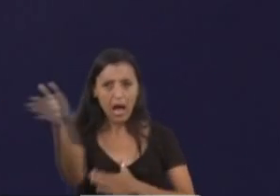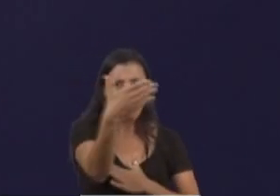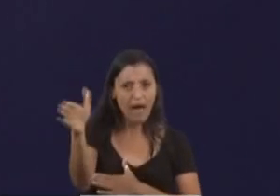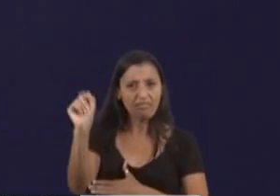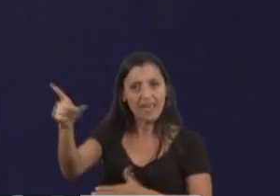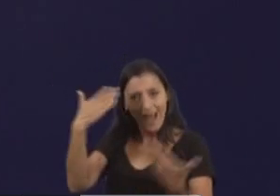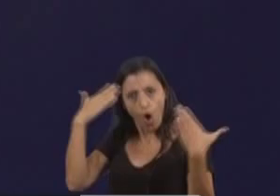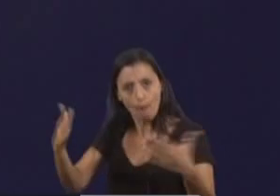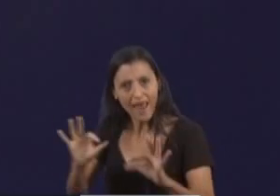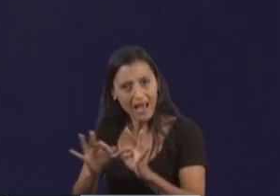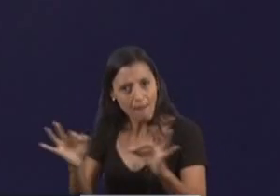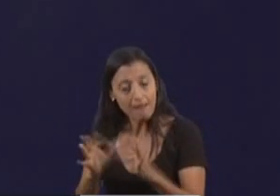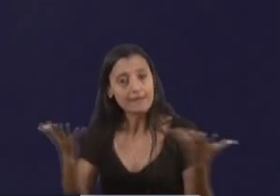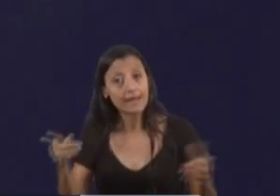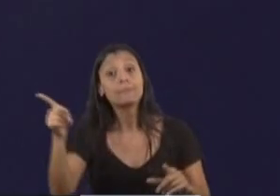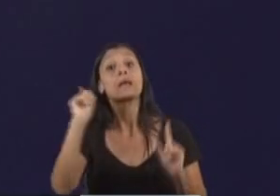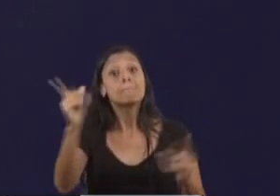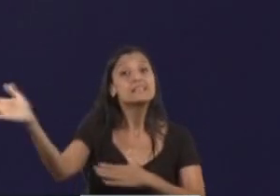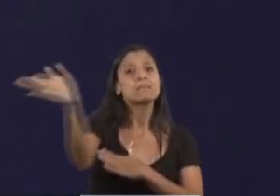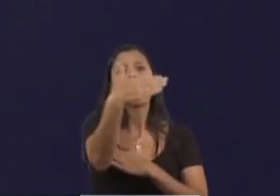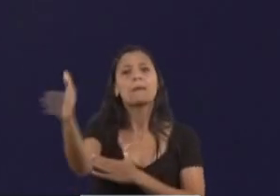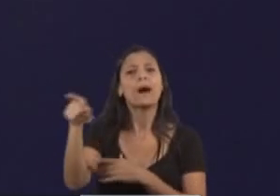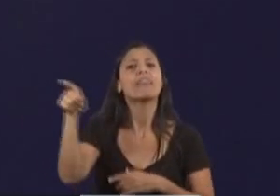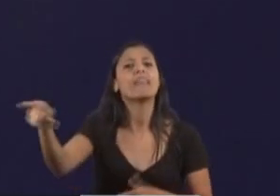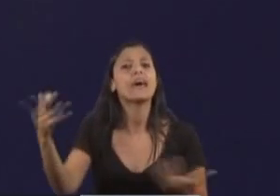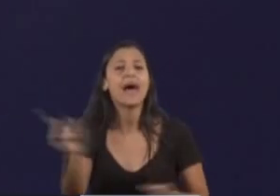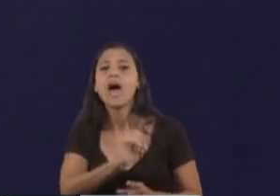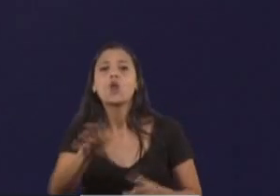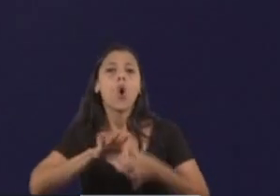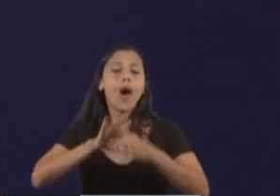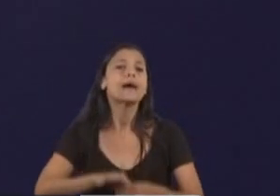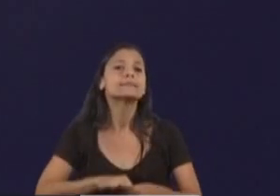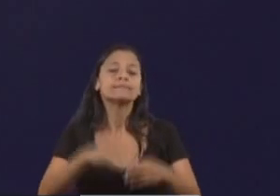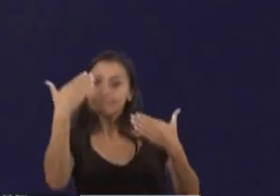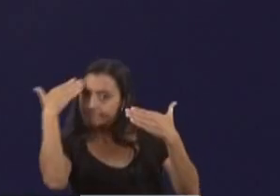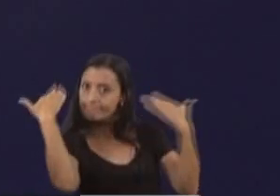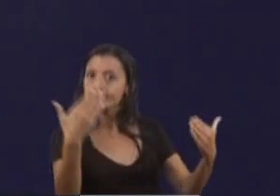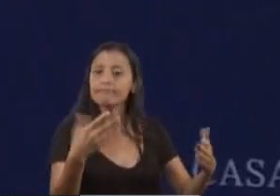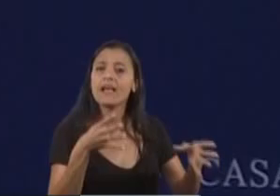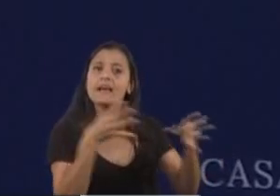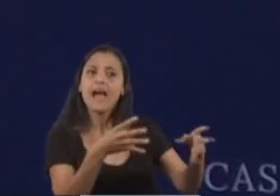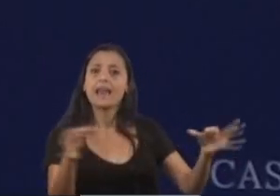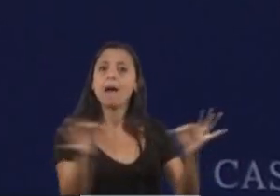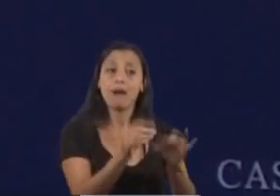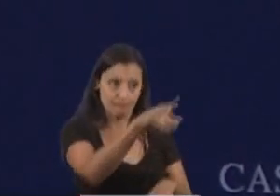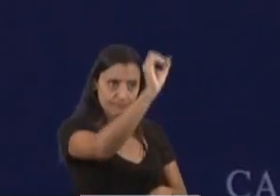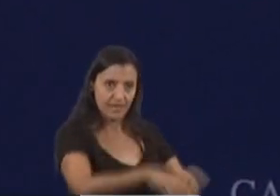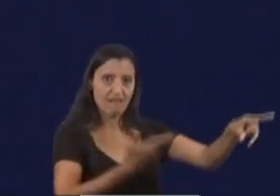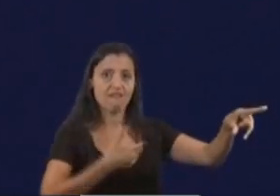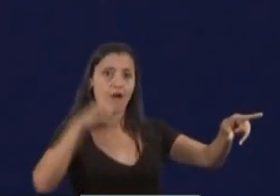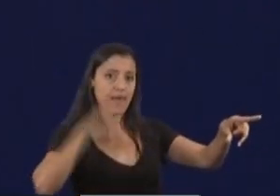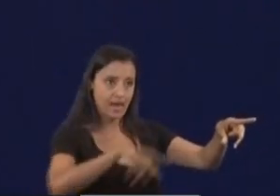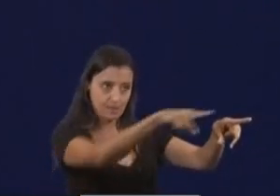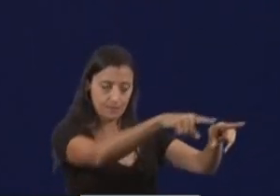Bueno, esta bandera se vincula no con la guerra de Malvinas en sí, ahí está Fabián.